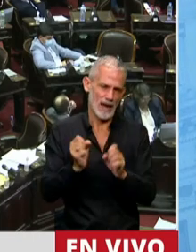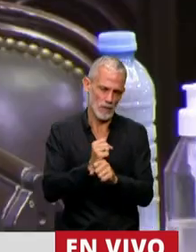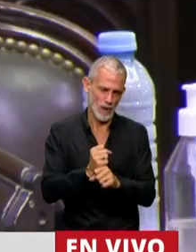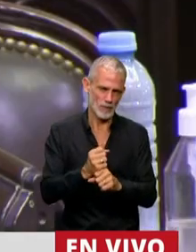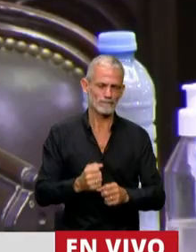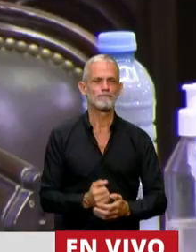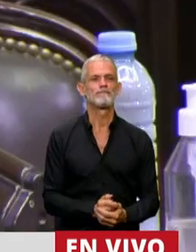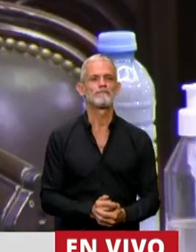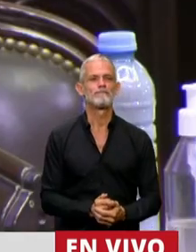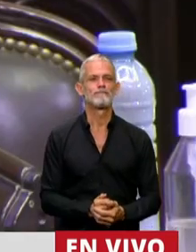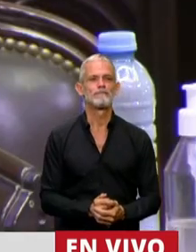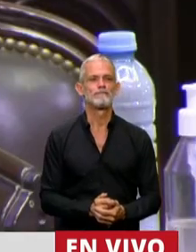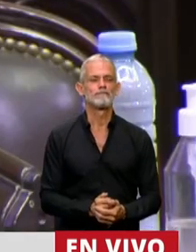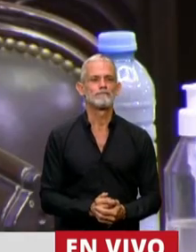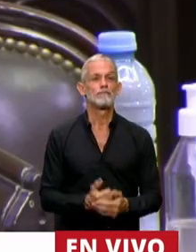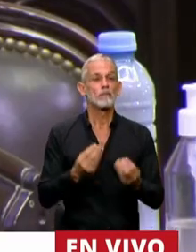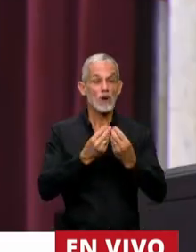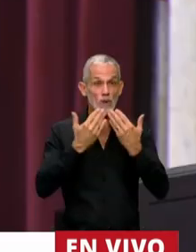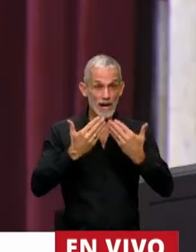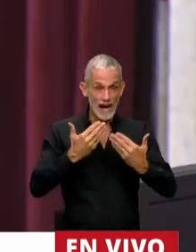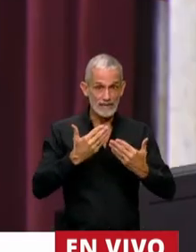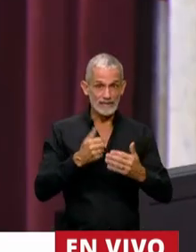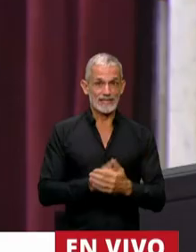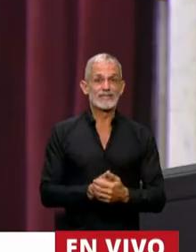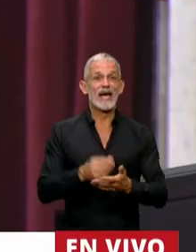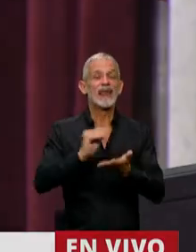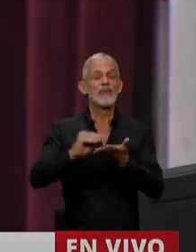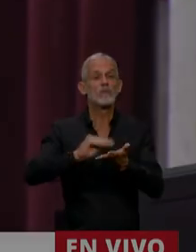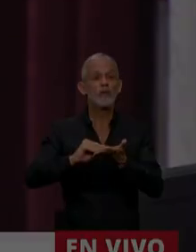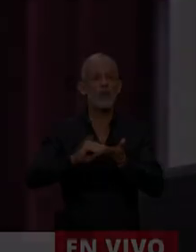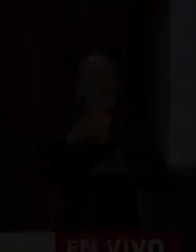Muchas gracias, diputado Amaya.